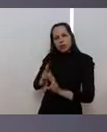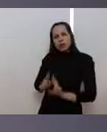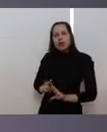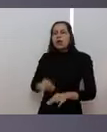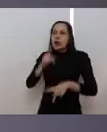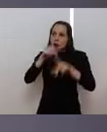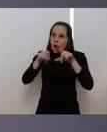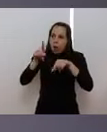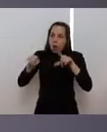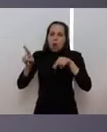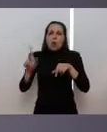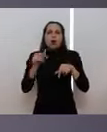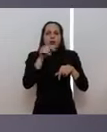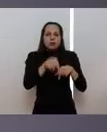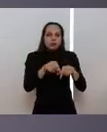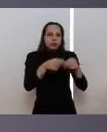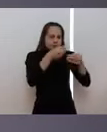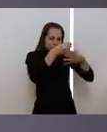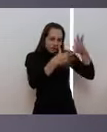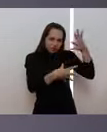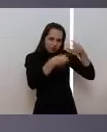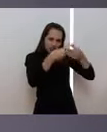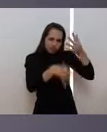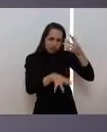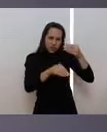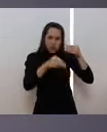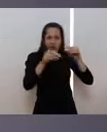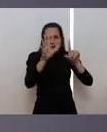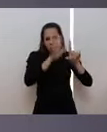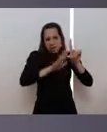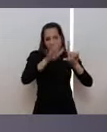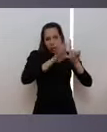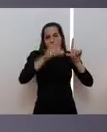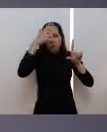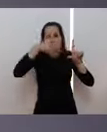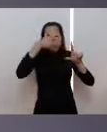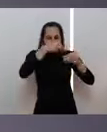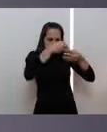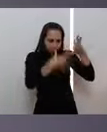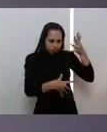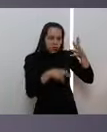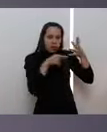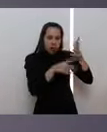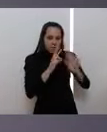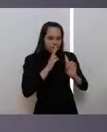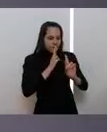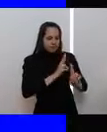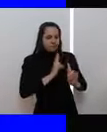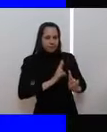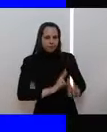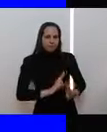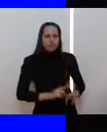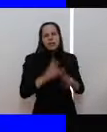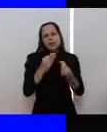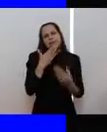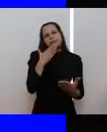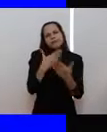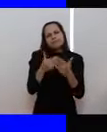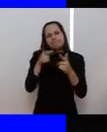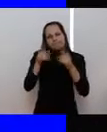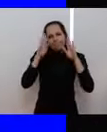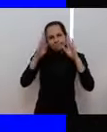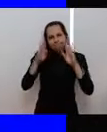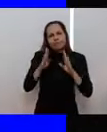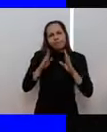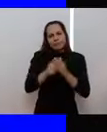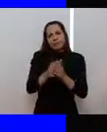formuladas por medio de los comentarios de la transmisión en vivo en facebook se responden en esa misma red social gracias por estar con nosotros